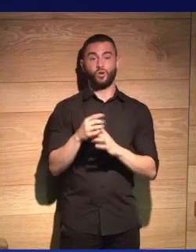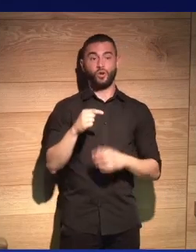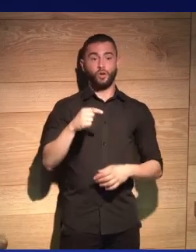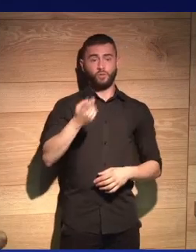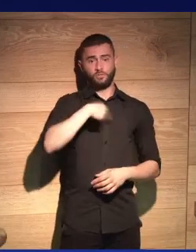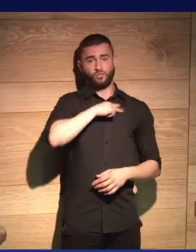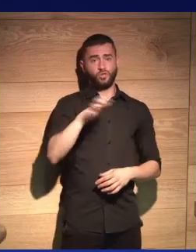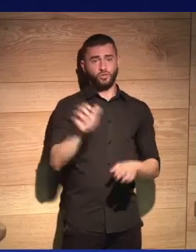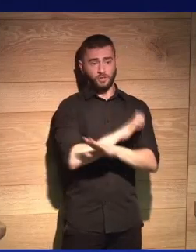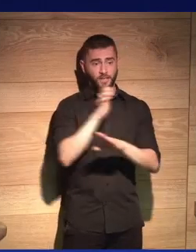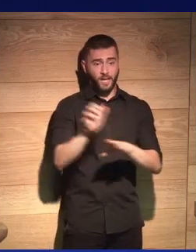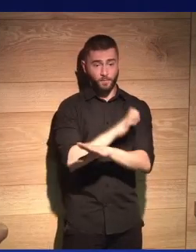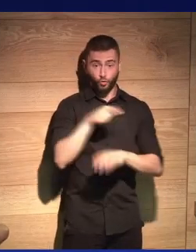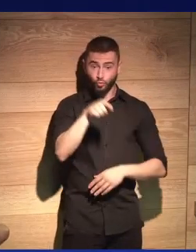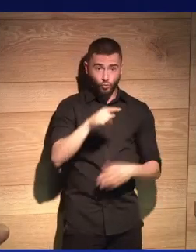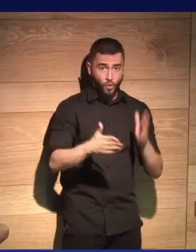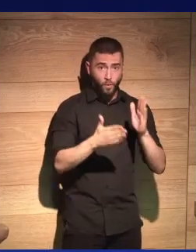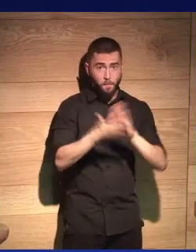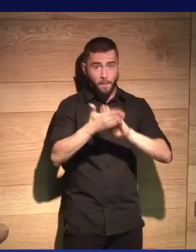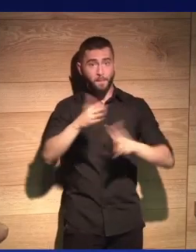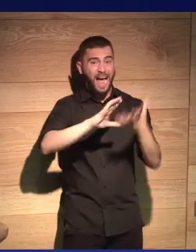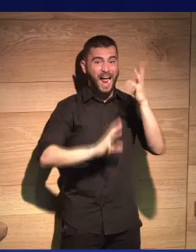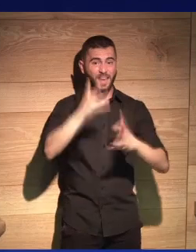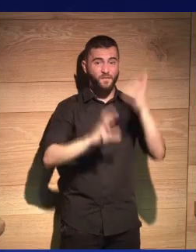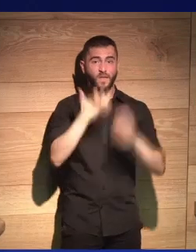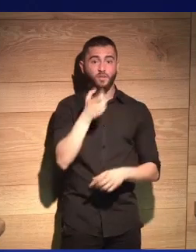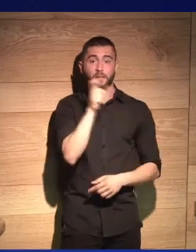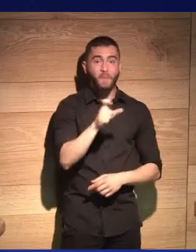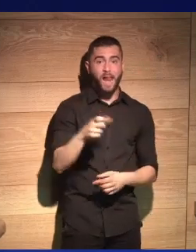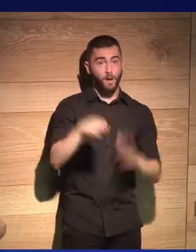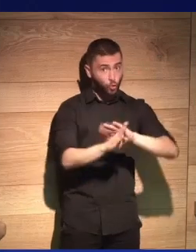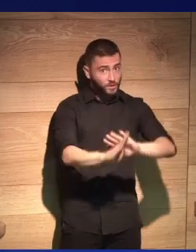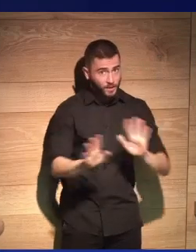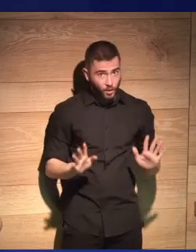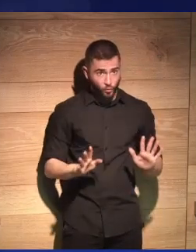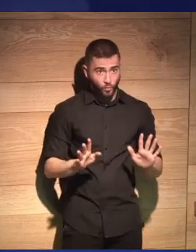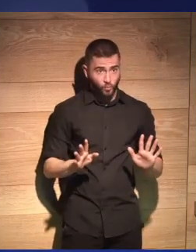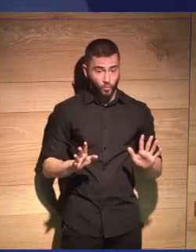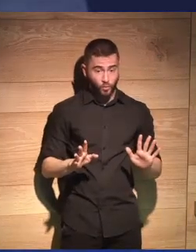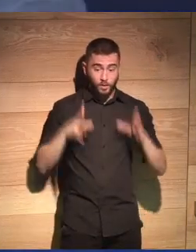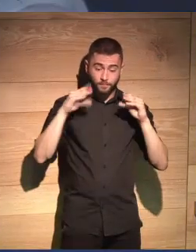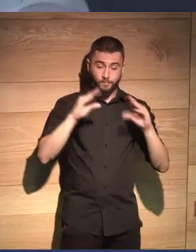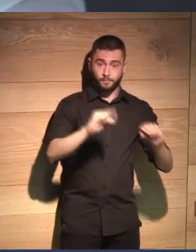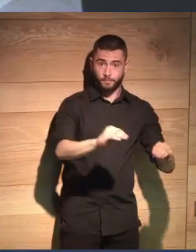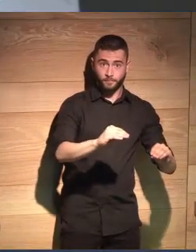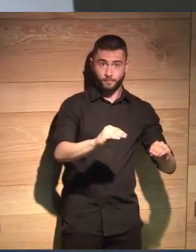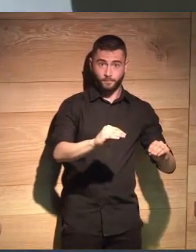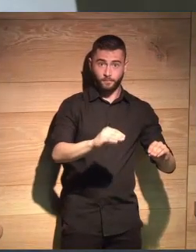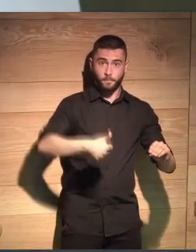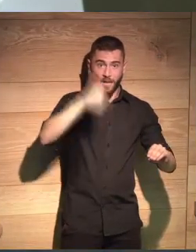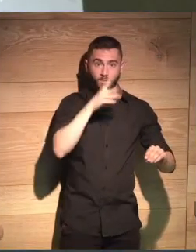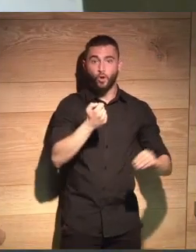a ir al infierno si sigues diciendo esa palabra. Probablemente la regaña más por nuestra risa aprobatoria que por